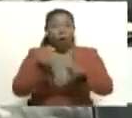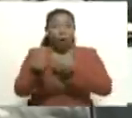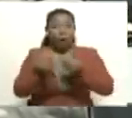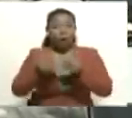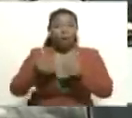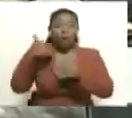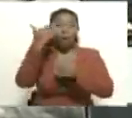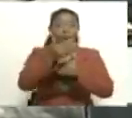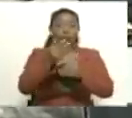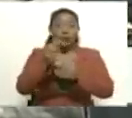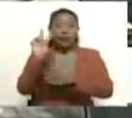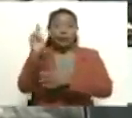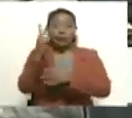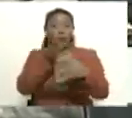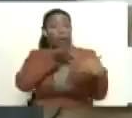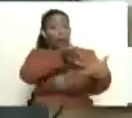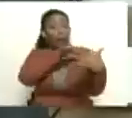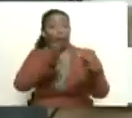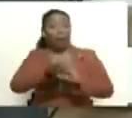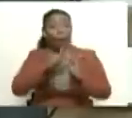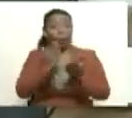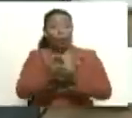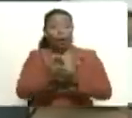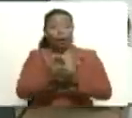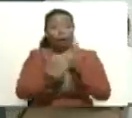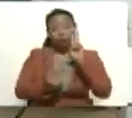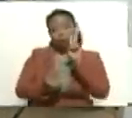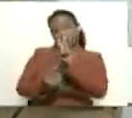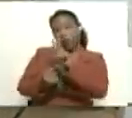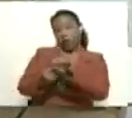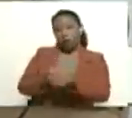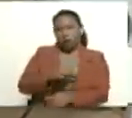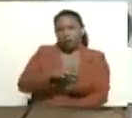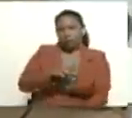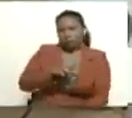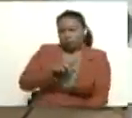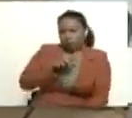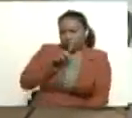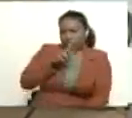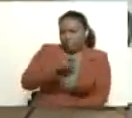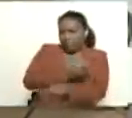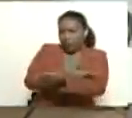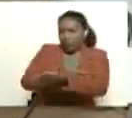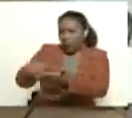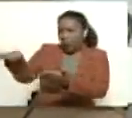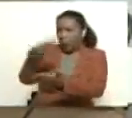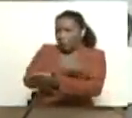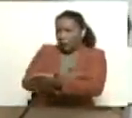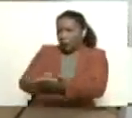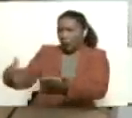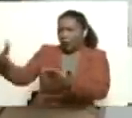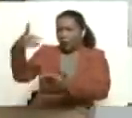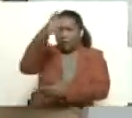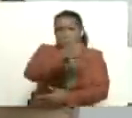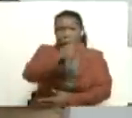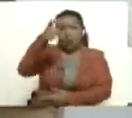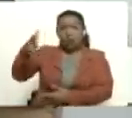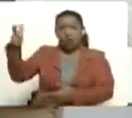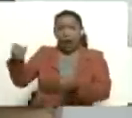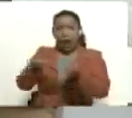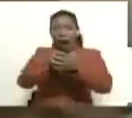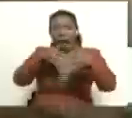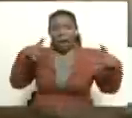de la Segunda Guerra Mundial, el mundo vio con horror los millones y millones de víctimas de los campos